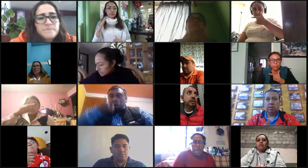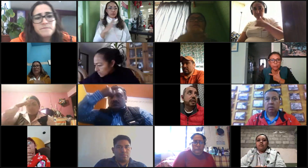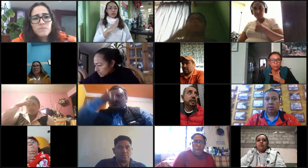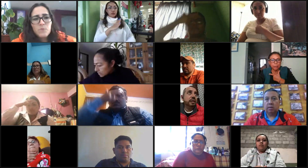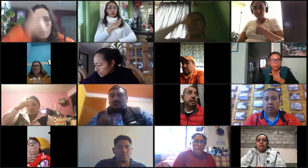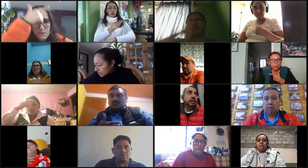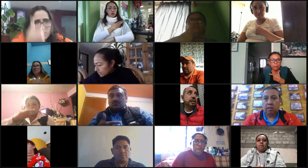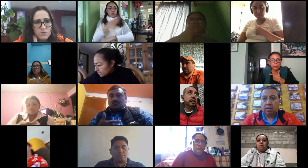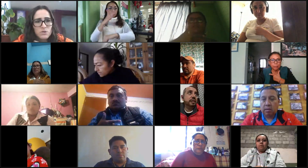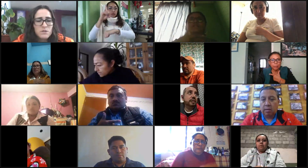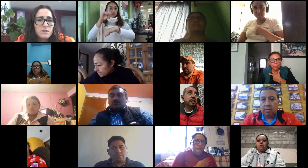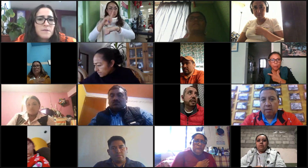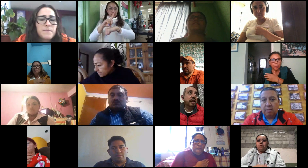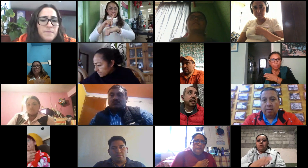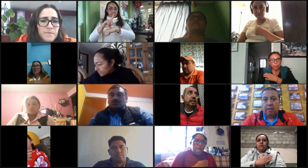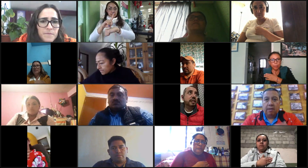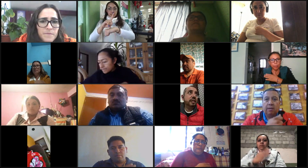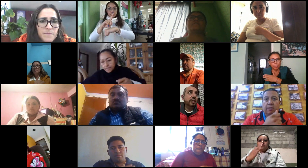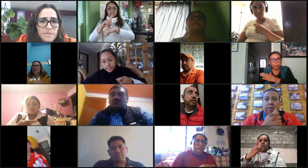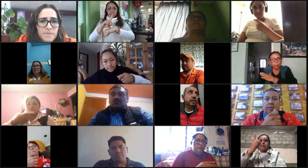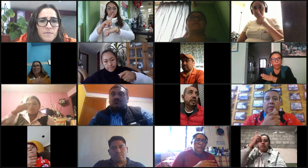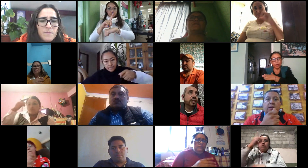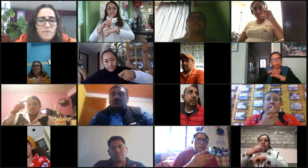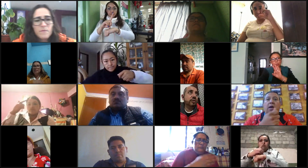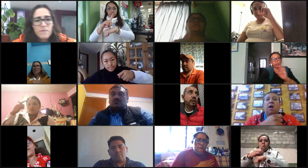Entonces ahí voy vinculando. Buenos días.